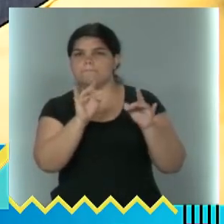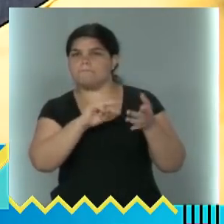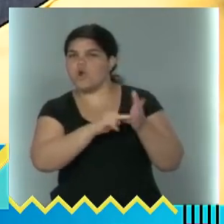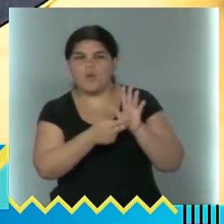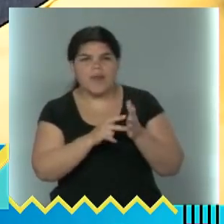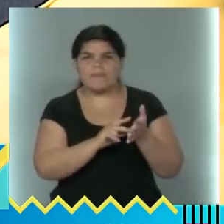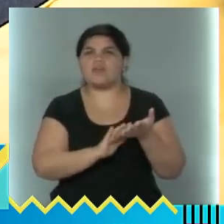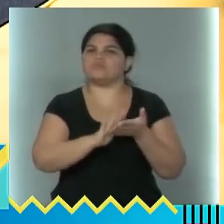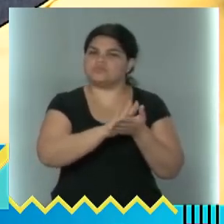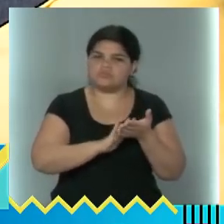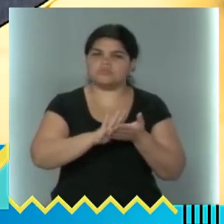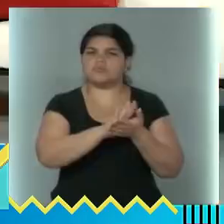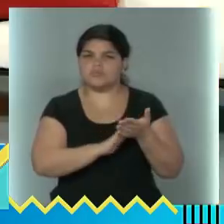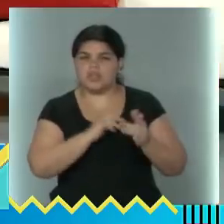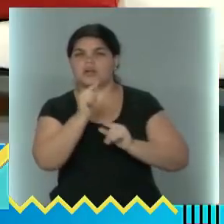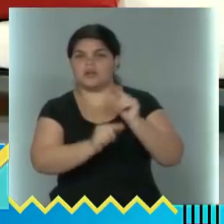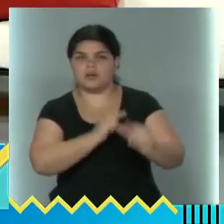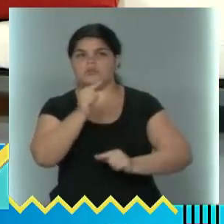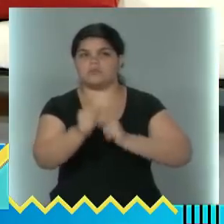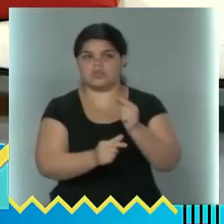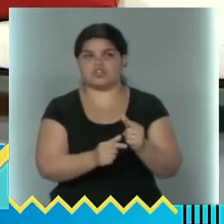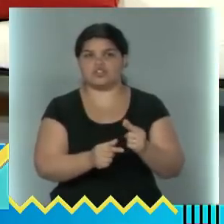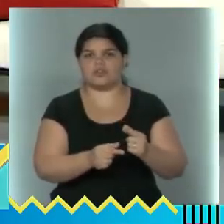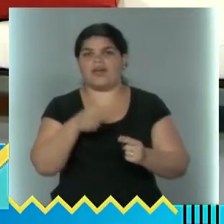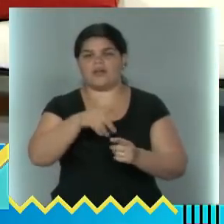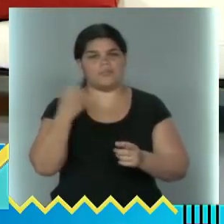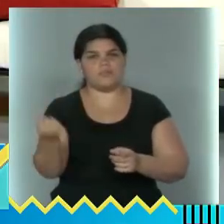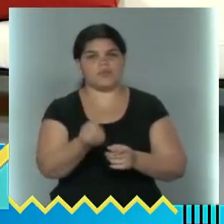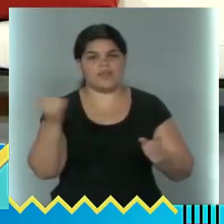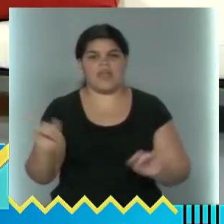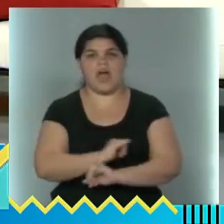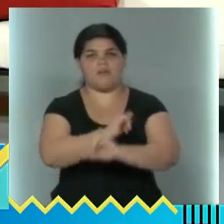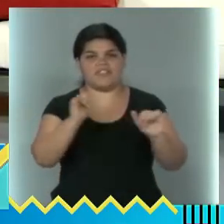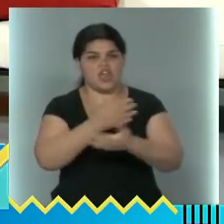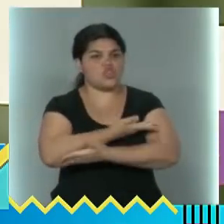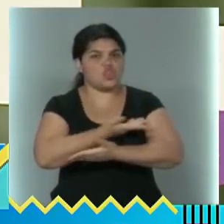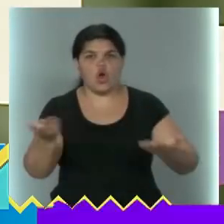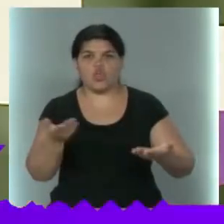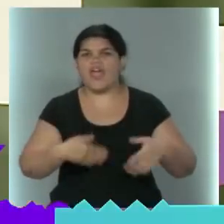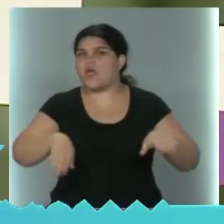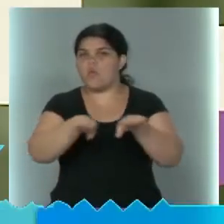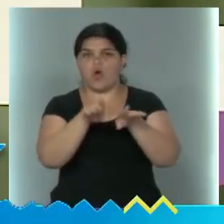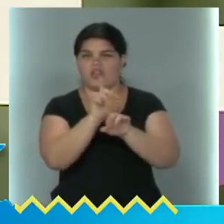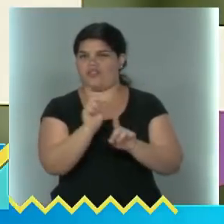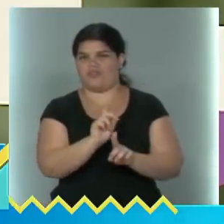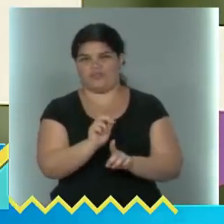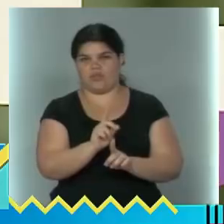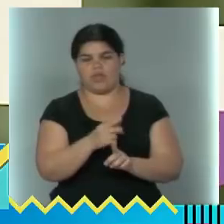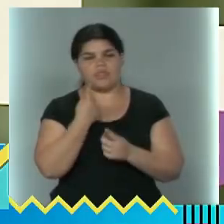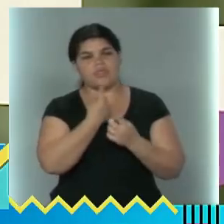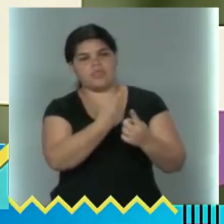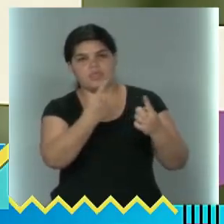sobrellevar. O sea que tampoco en regla general tenemos que decir todos pasan por todo, ¿no es cierto? Es decir, que hay que ver a